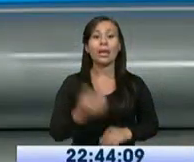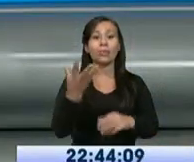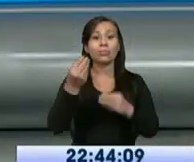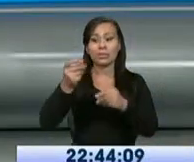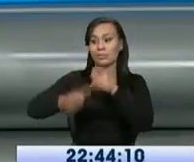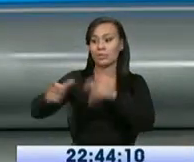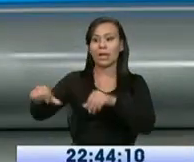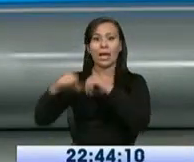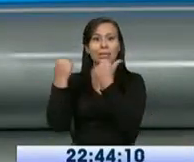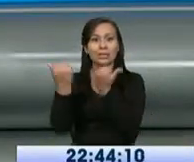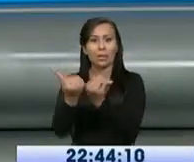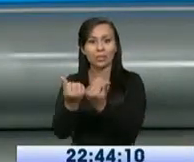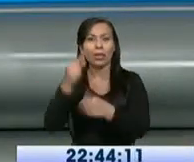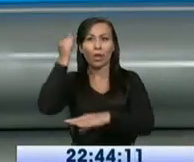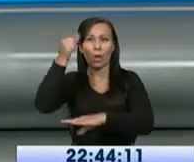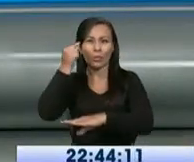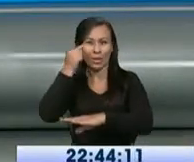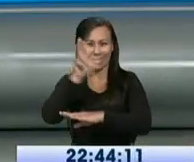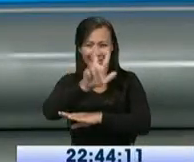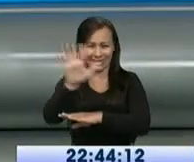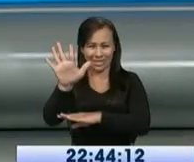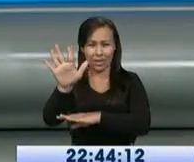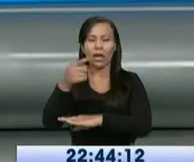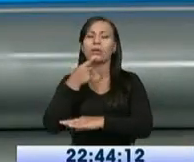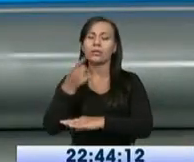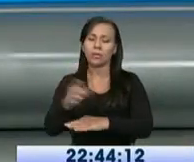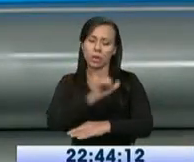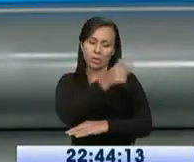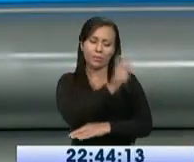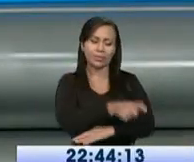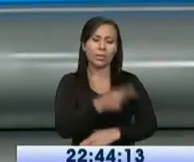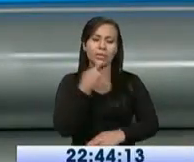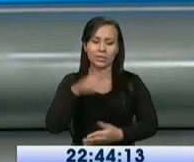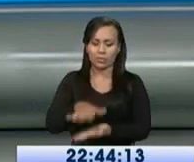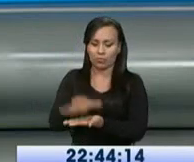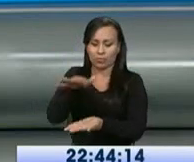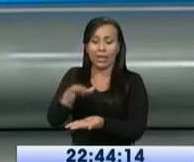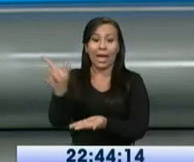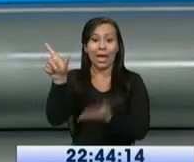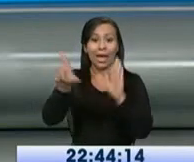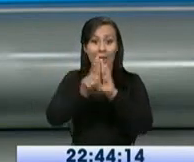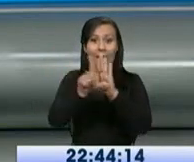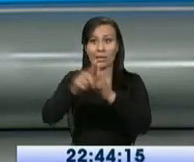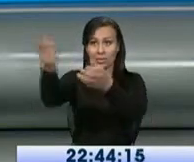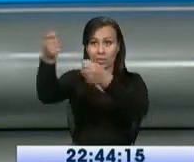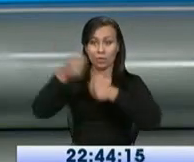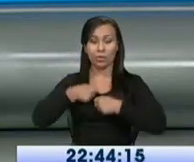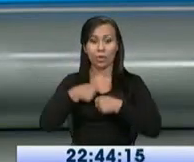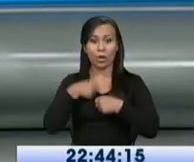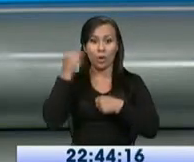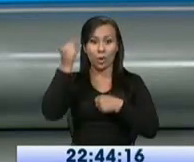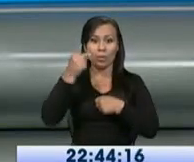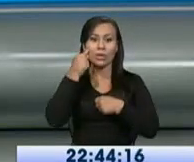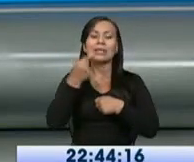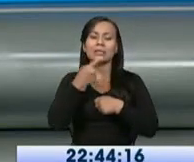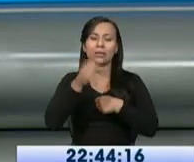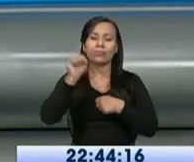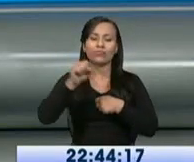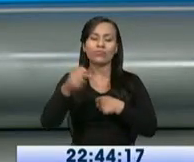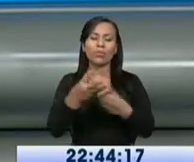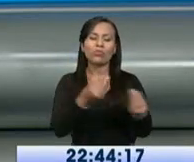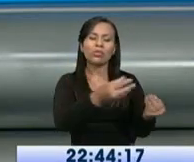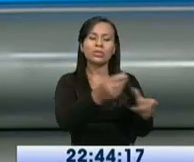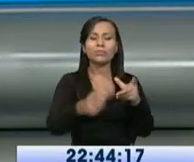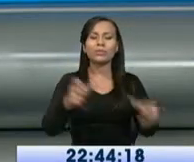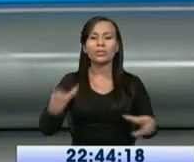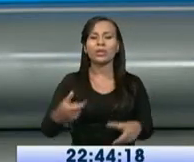Asambleístas de gobierno y oposición coinciden en que el proyecto de ley enviado por el Ejecutivo el viernes pasado busca combatir la evasión del pago del impuesto